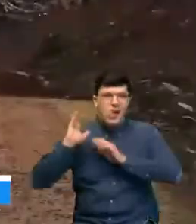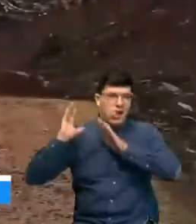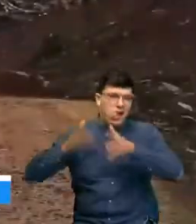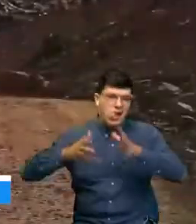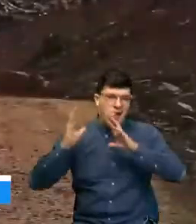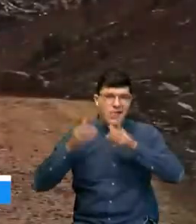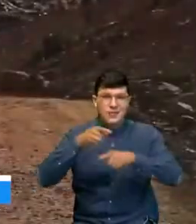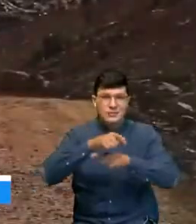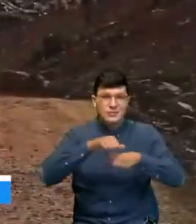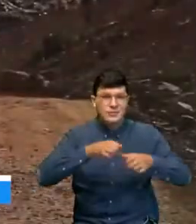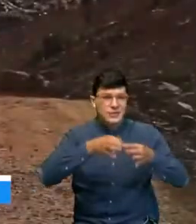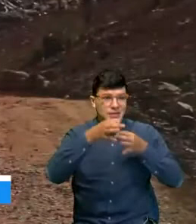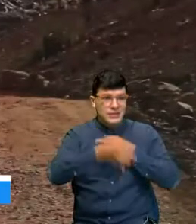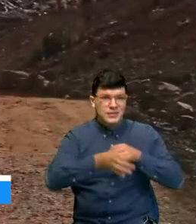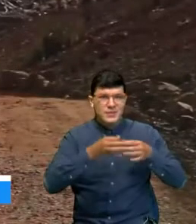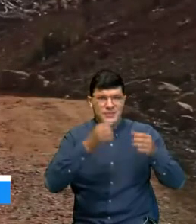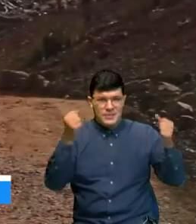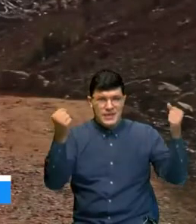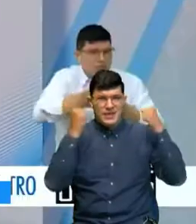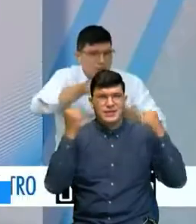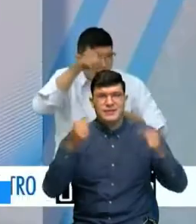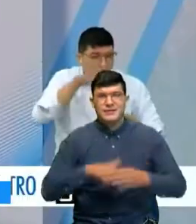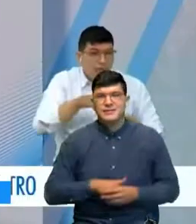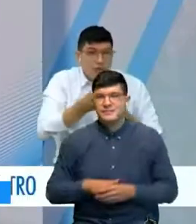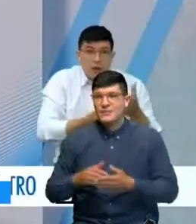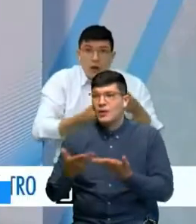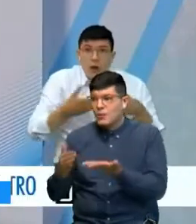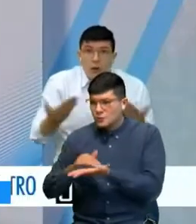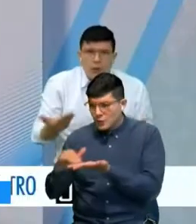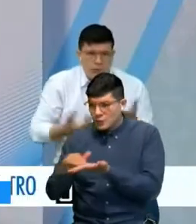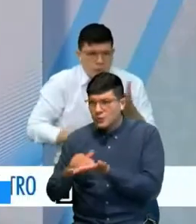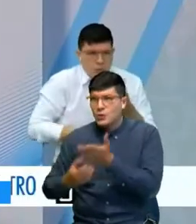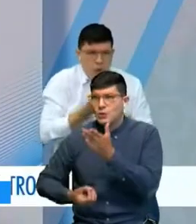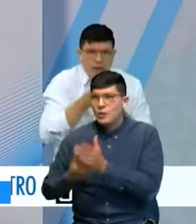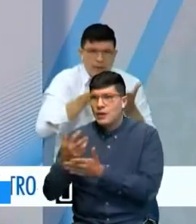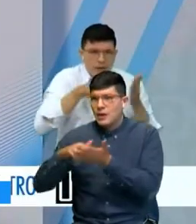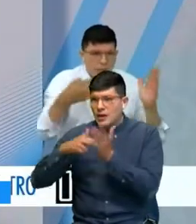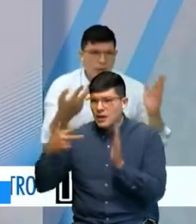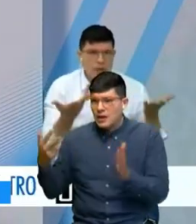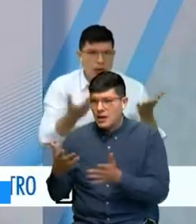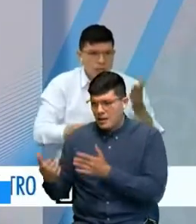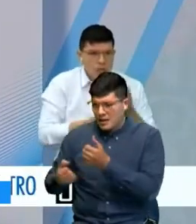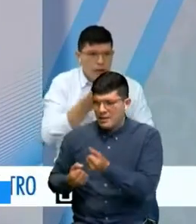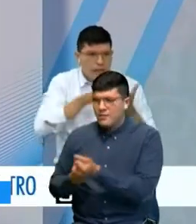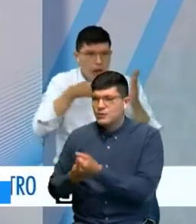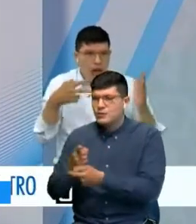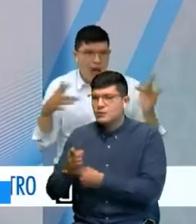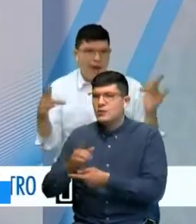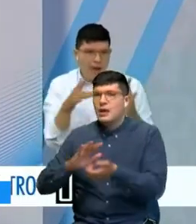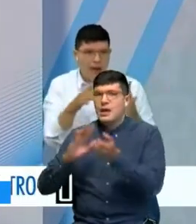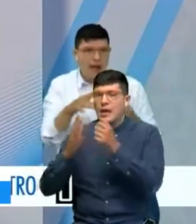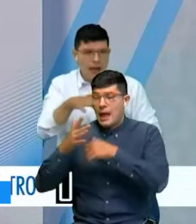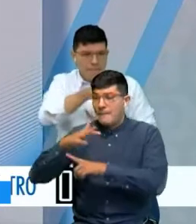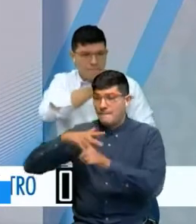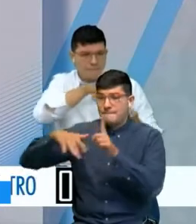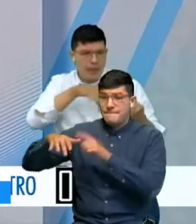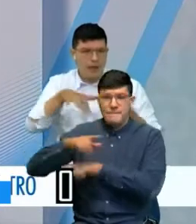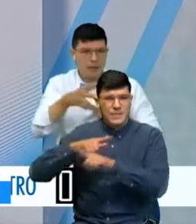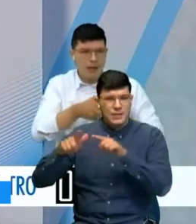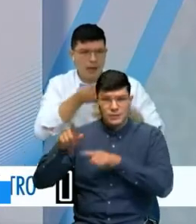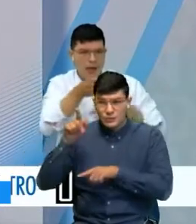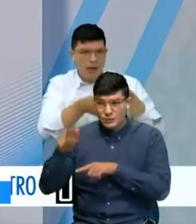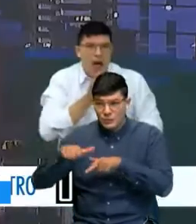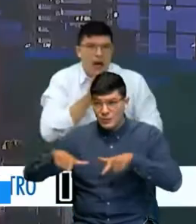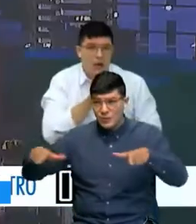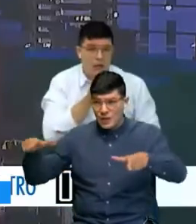la solución de red regional y con nuevas tecnologías tecnologías amables con el medio ambiente pero no puede quedar en piedecuesta